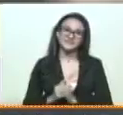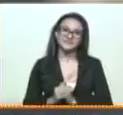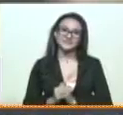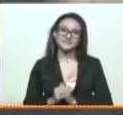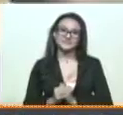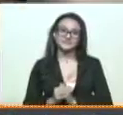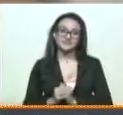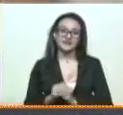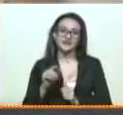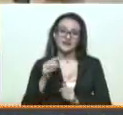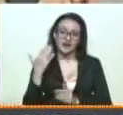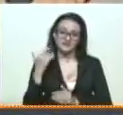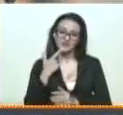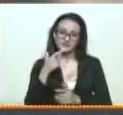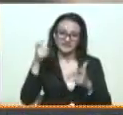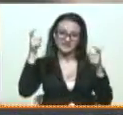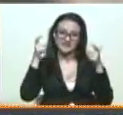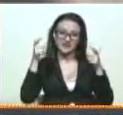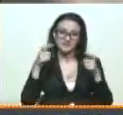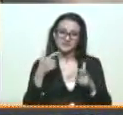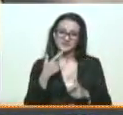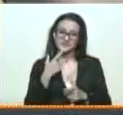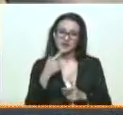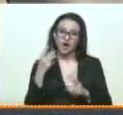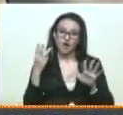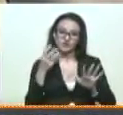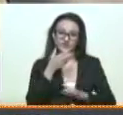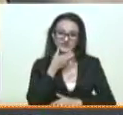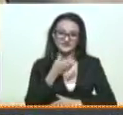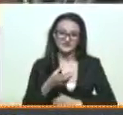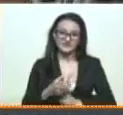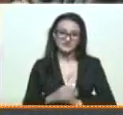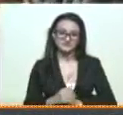Expresión de nuestro comandante Chávez cuando orientó el 8 de diciembre